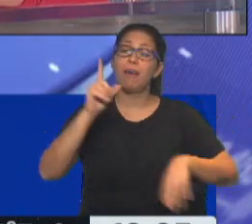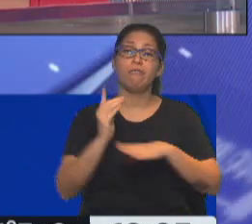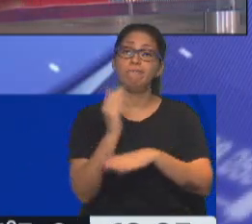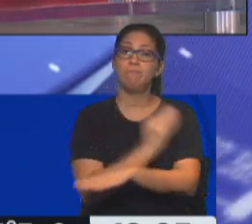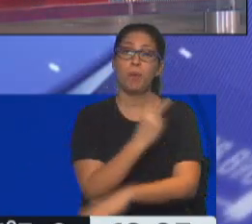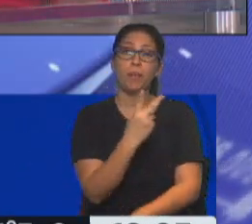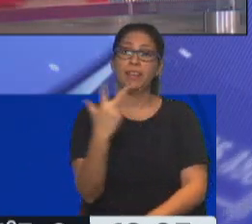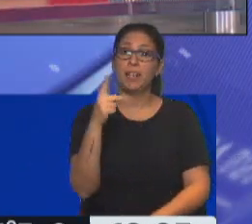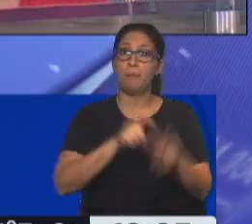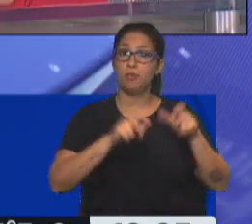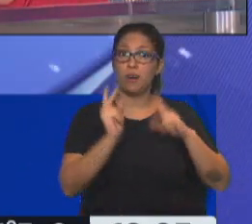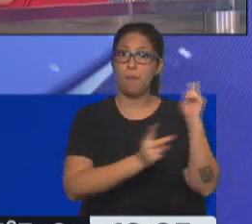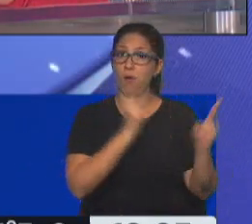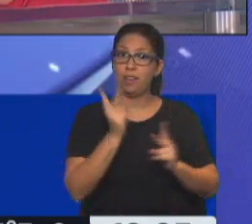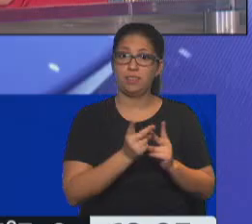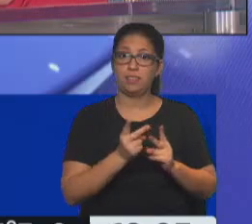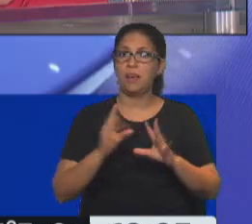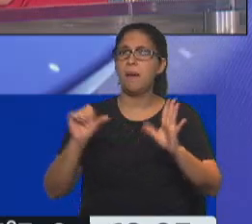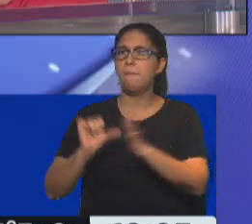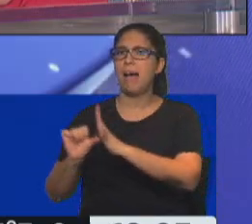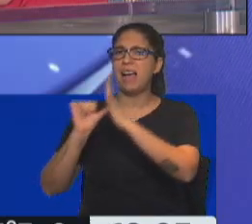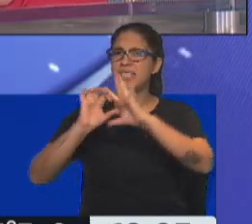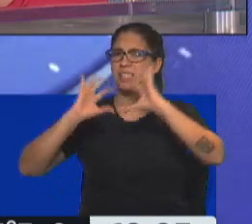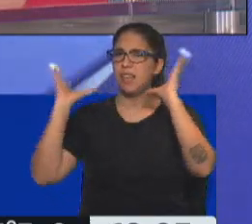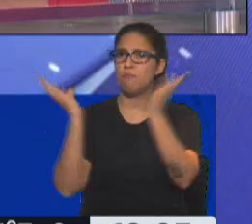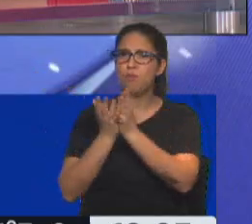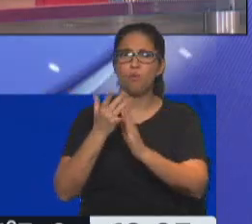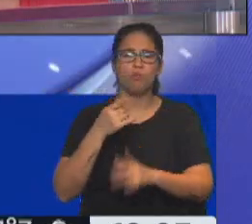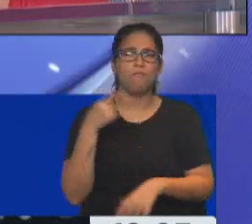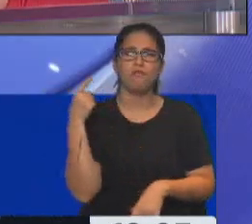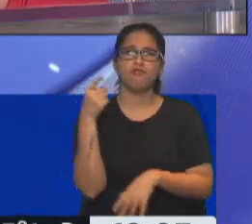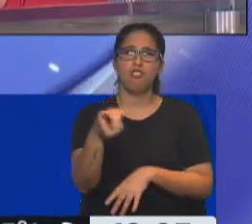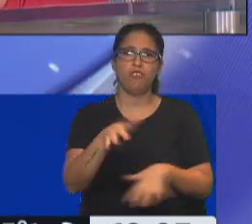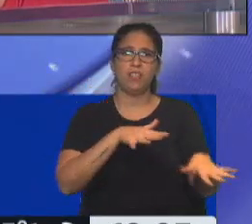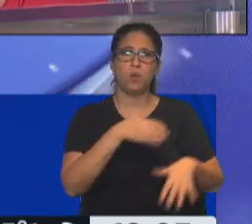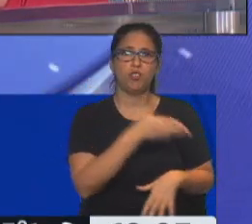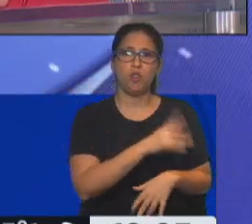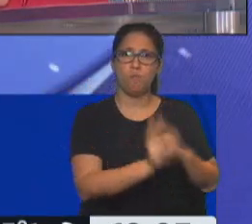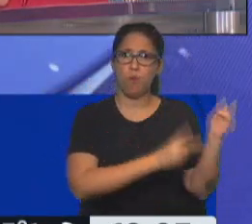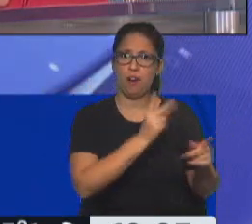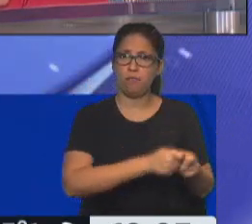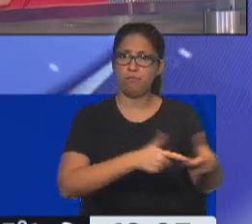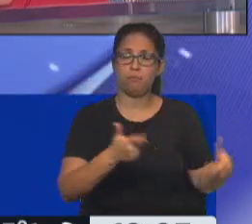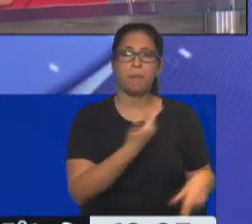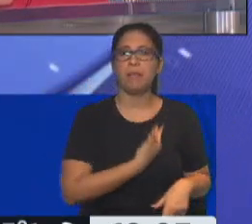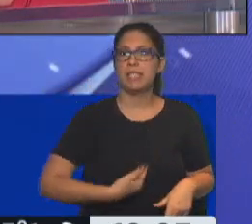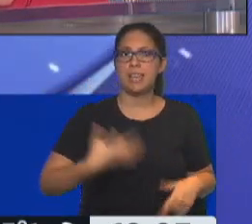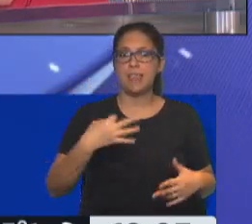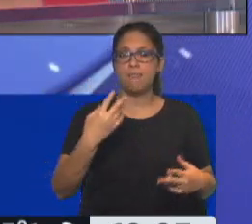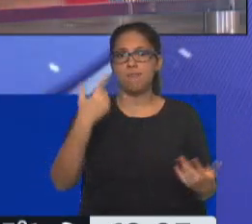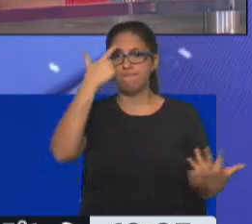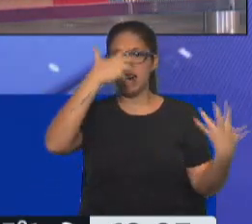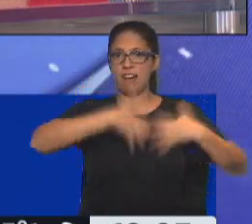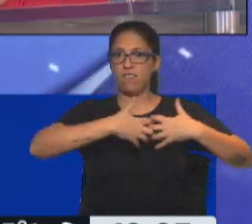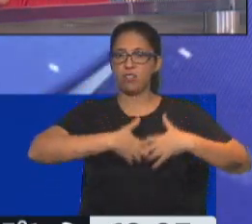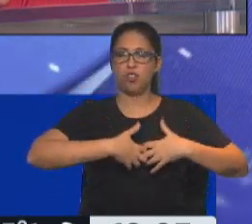que condenaron, hay que decir, desde organismos internacionales y demás, y que lo llevó al propio presidente a dar marcha atrás con este